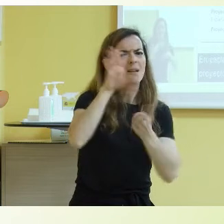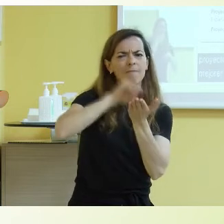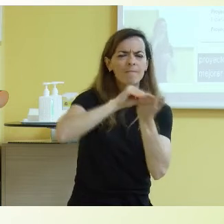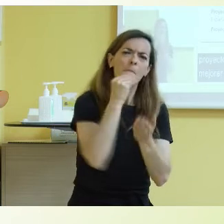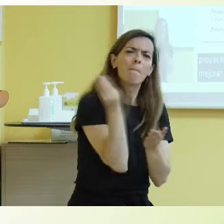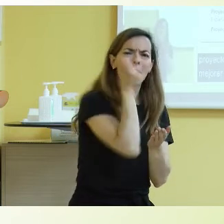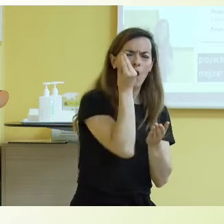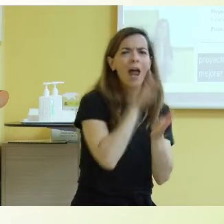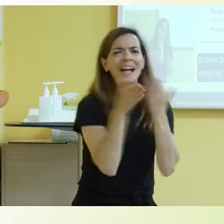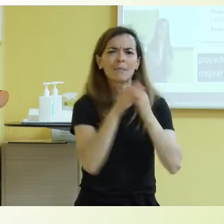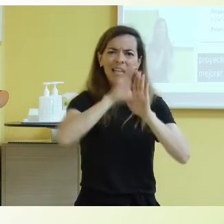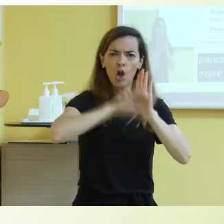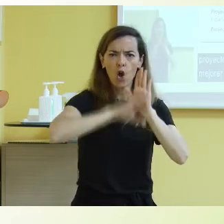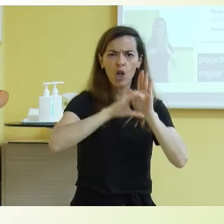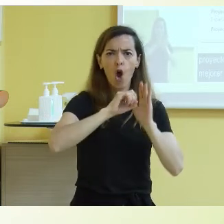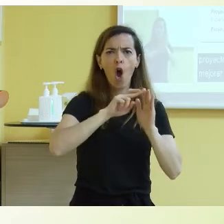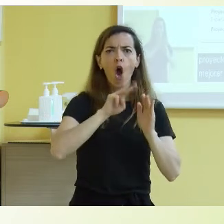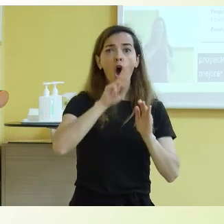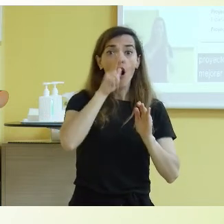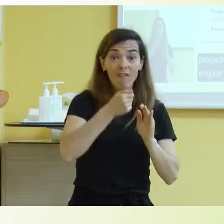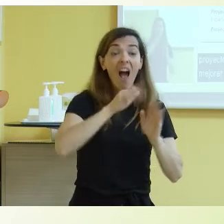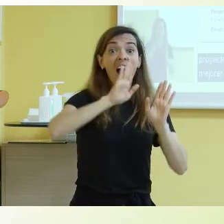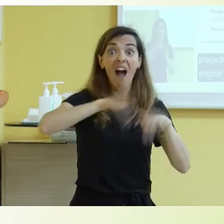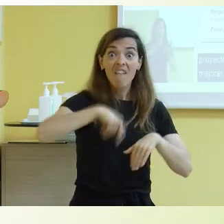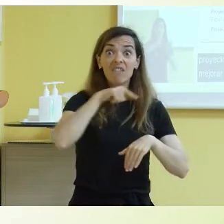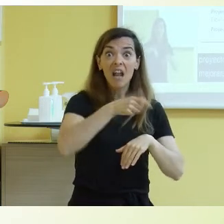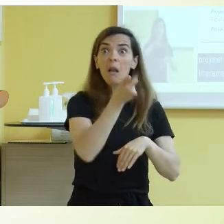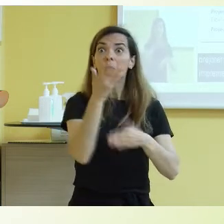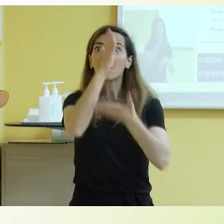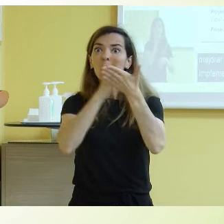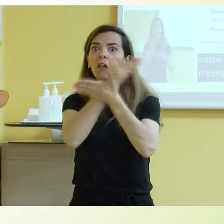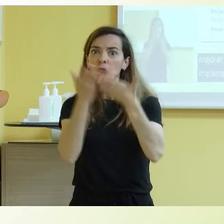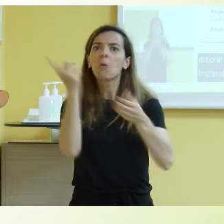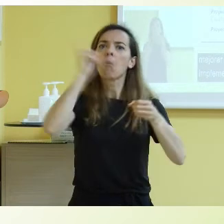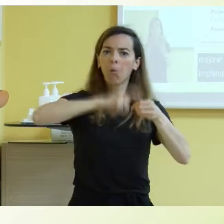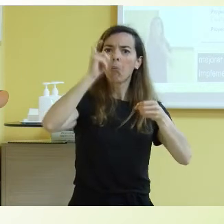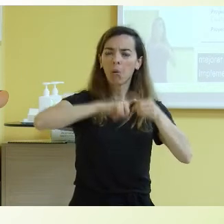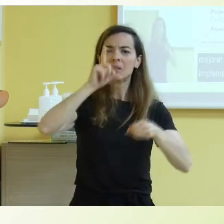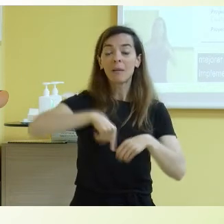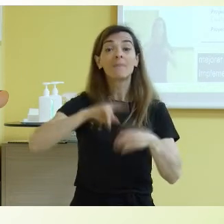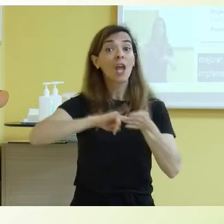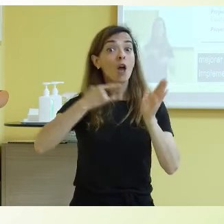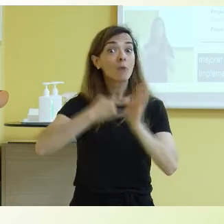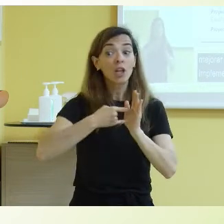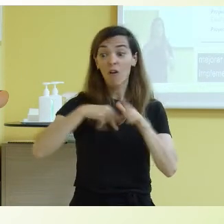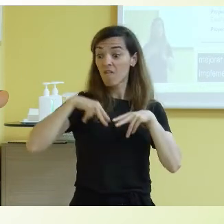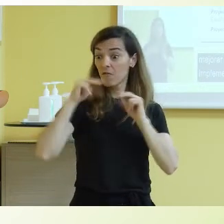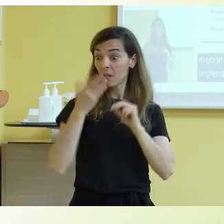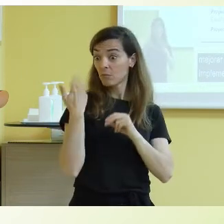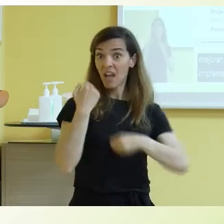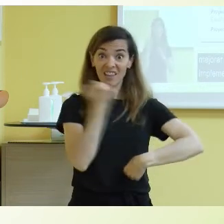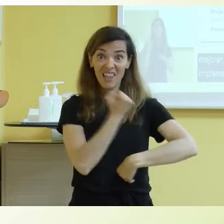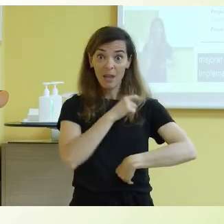la implementación de códigos ORFA, se ha logrado la implicación de varias comunidades autónomas. El proyecto finalizó en